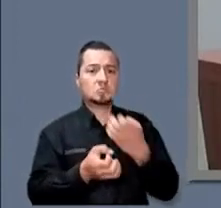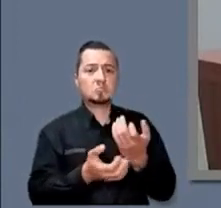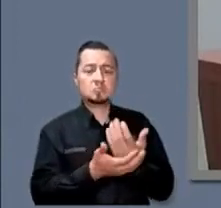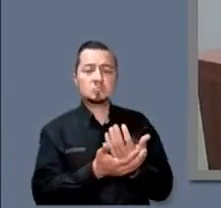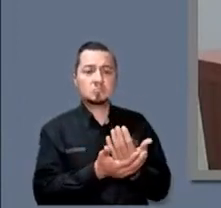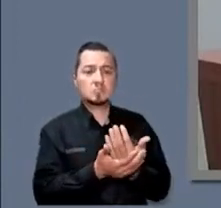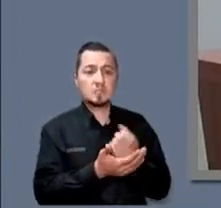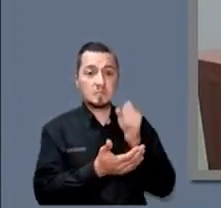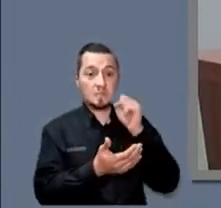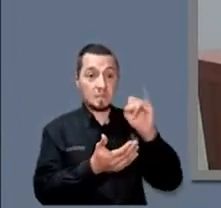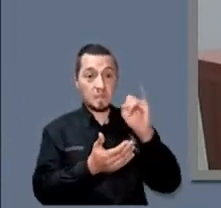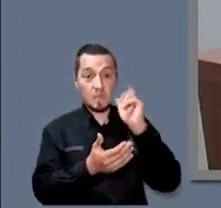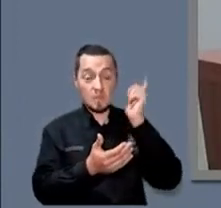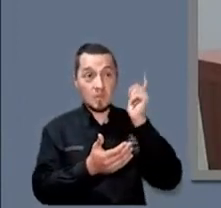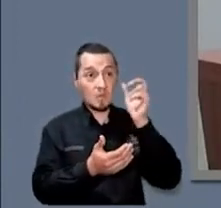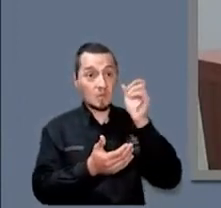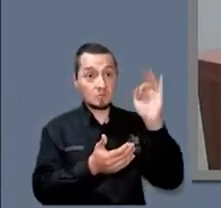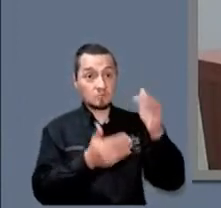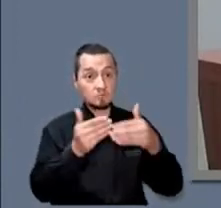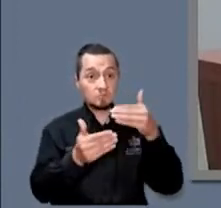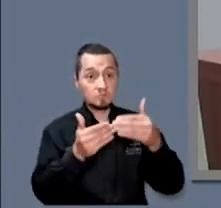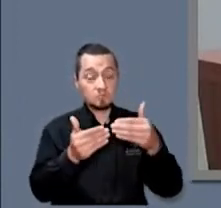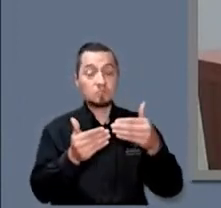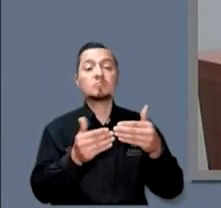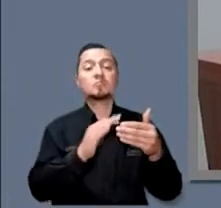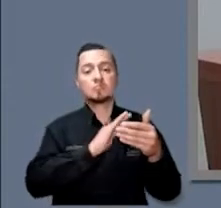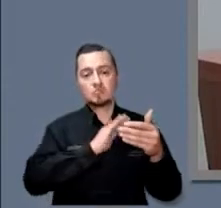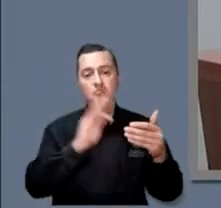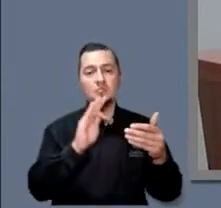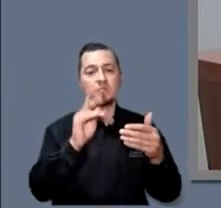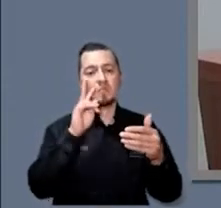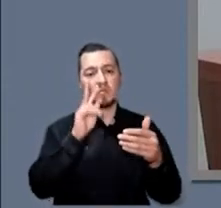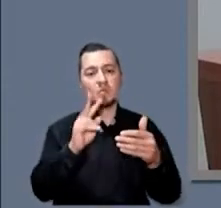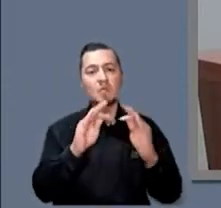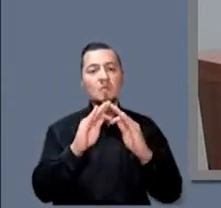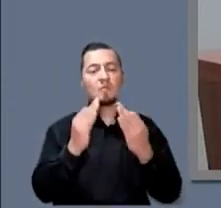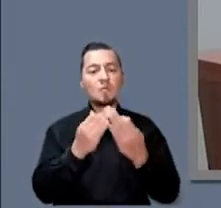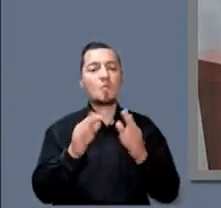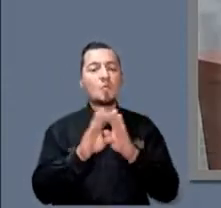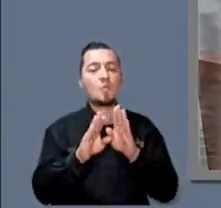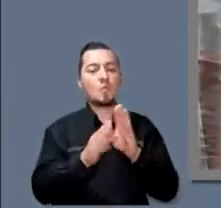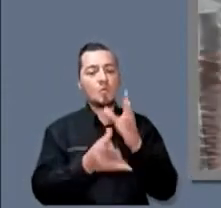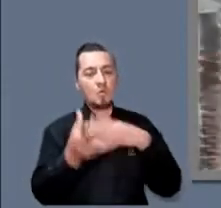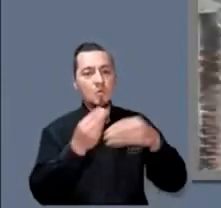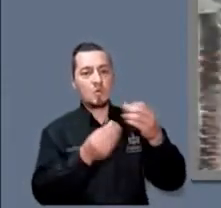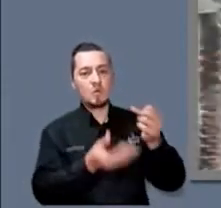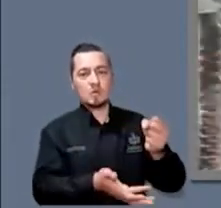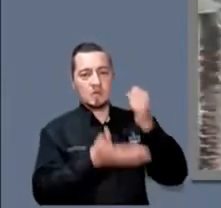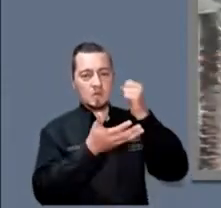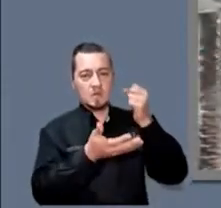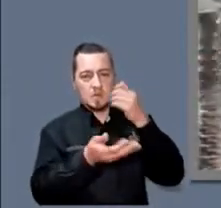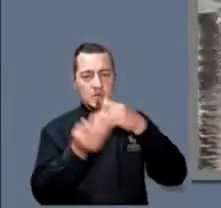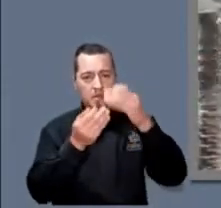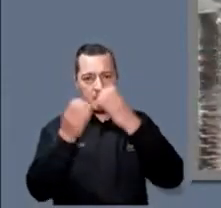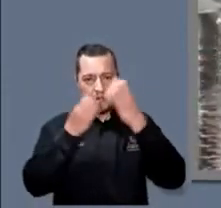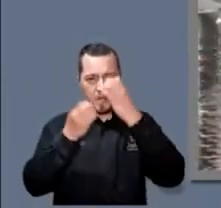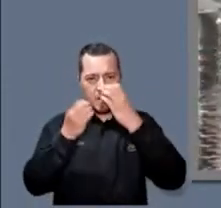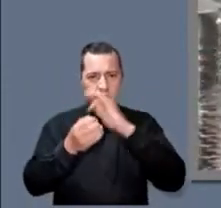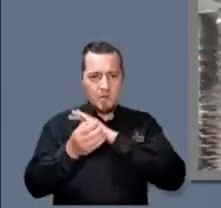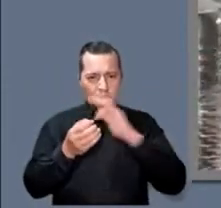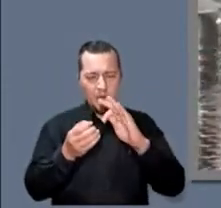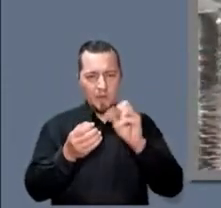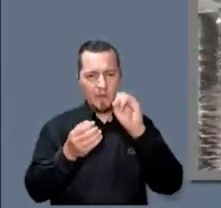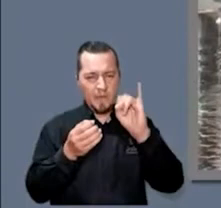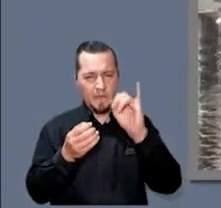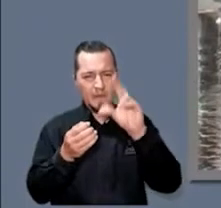avanzará puedes ver la dotación de recursos y sobre todo después de una evaluación de si conviene ya vistos